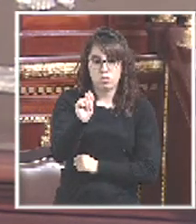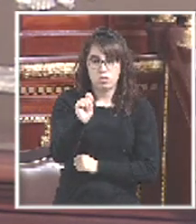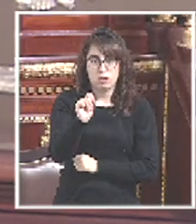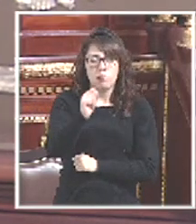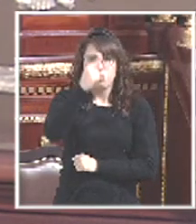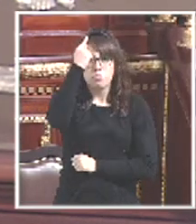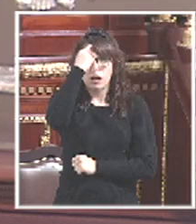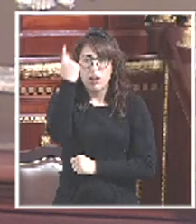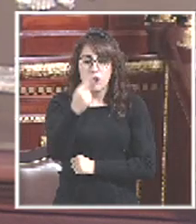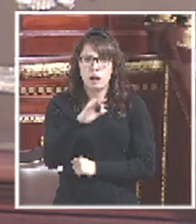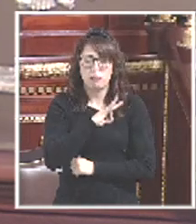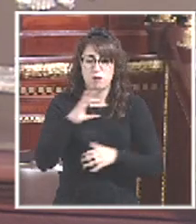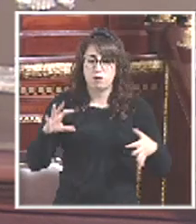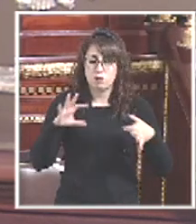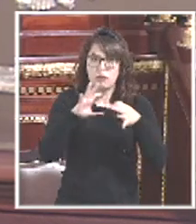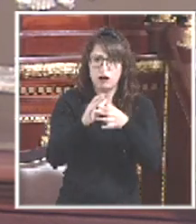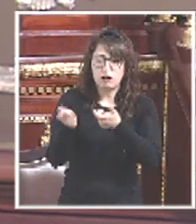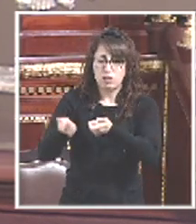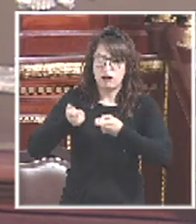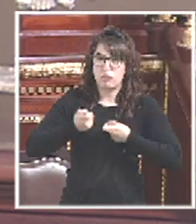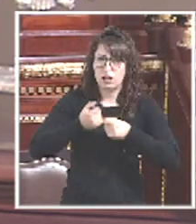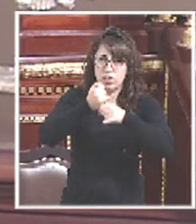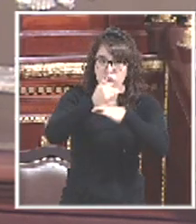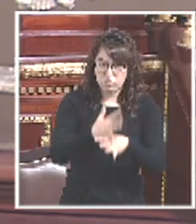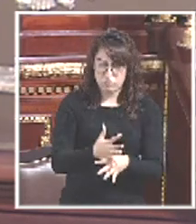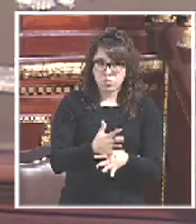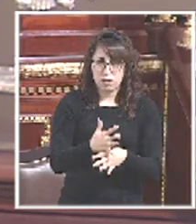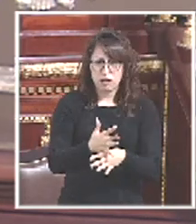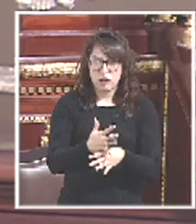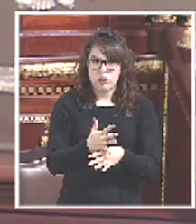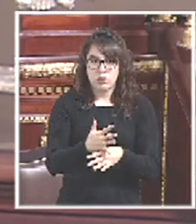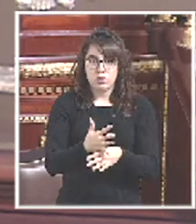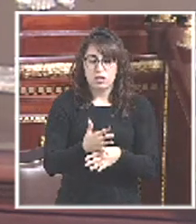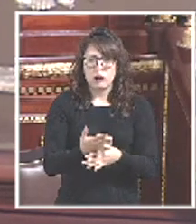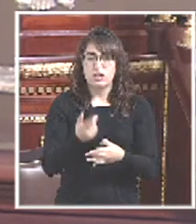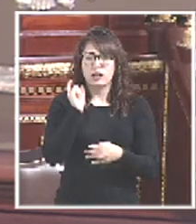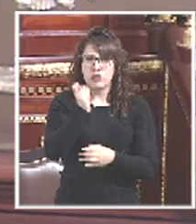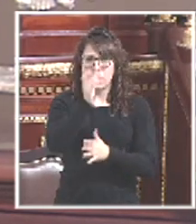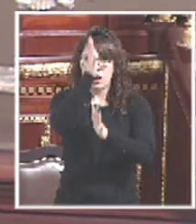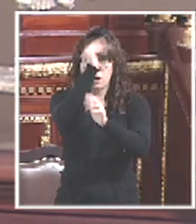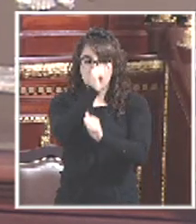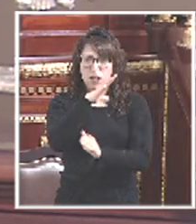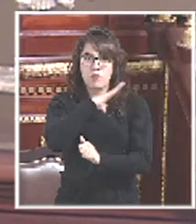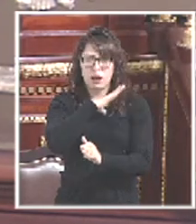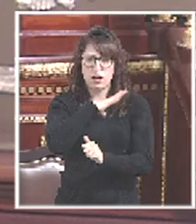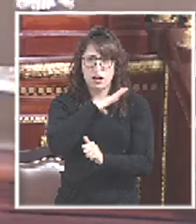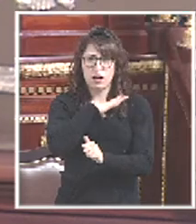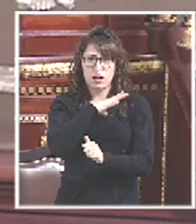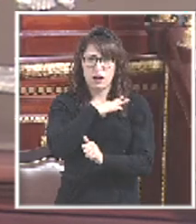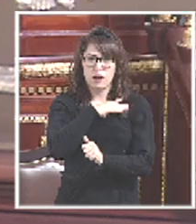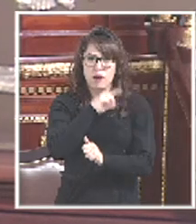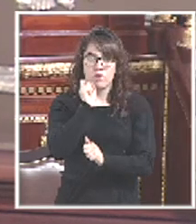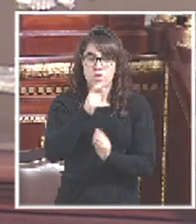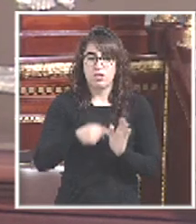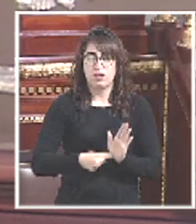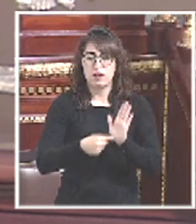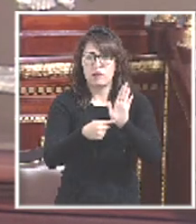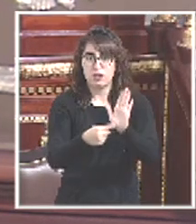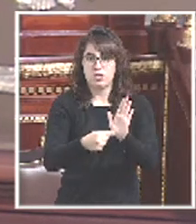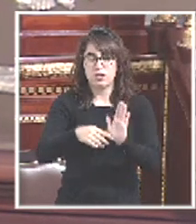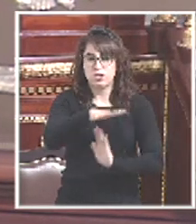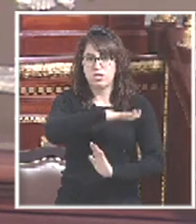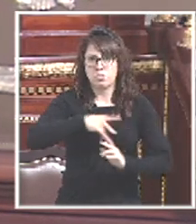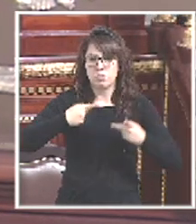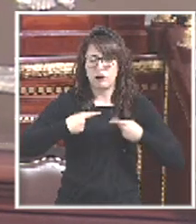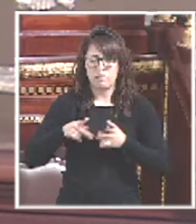finalidad de que pueda informar a este Congreso el acuerdo recaído a la queja presentada por los vecinos de la zona el